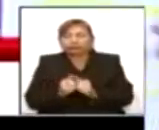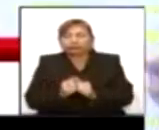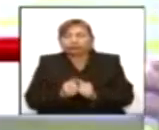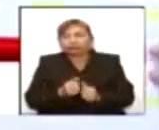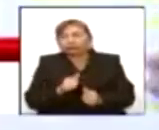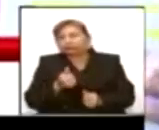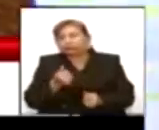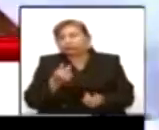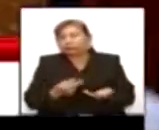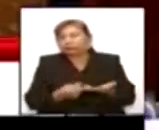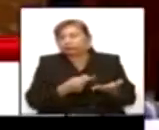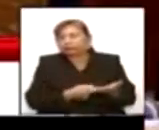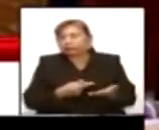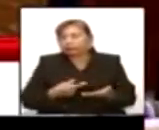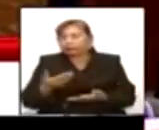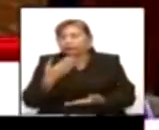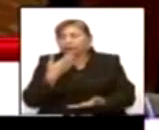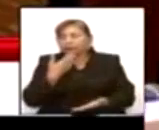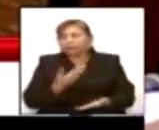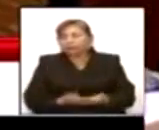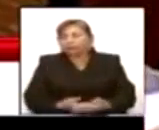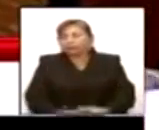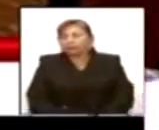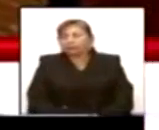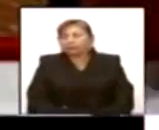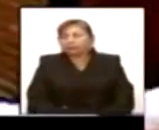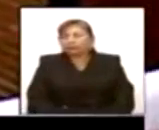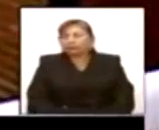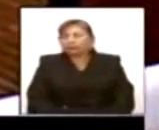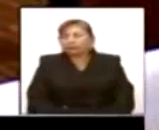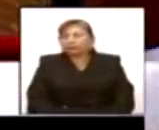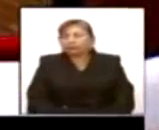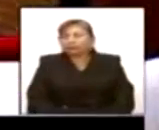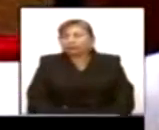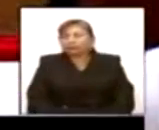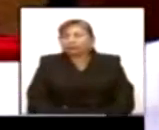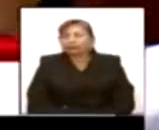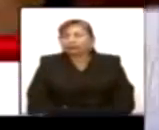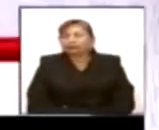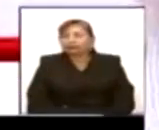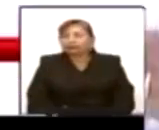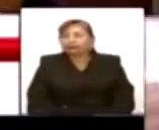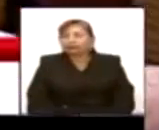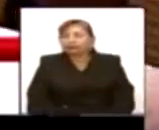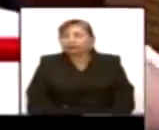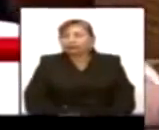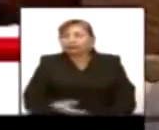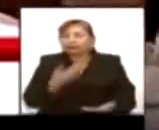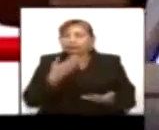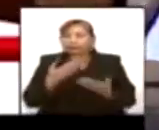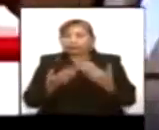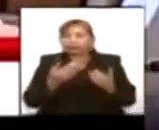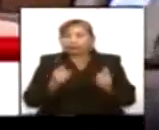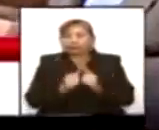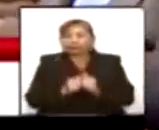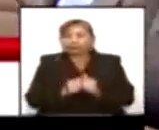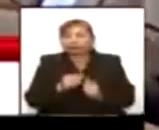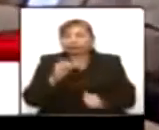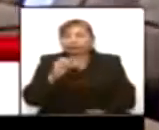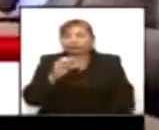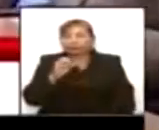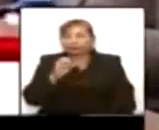materia para otra discusión, presidente. Gracias. Presidente. Tiene el uso de la palabra el congresista Juan Carlos